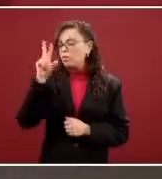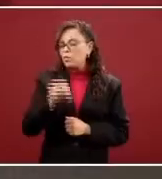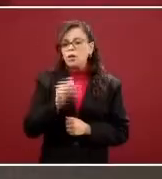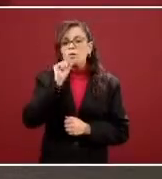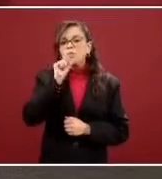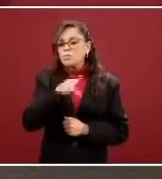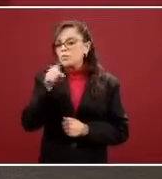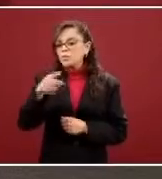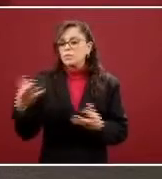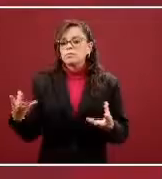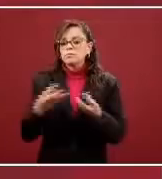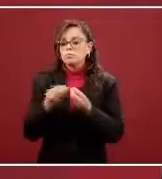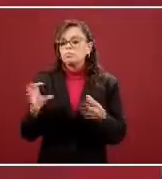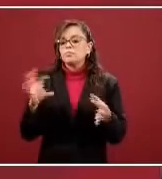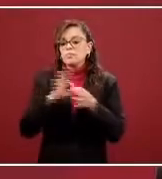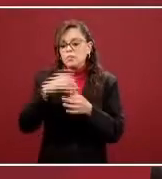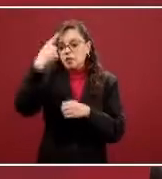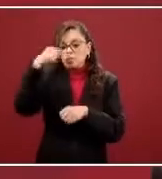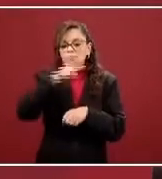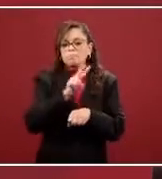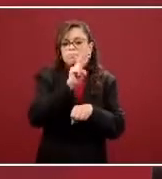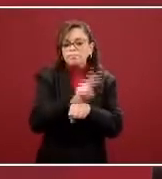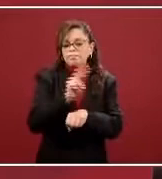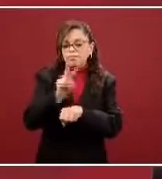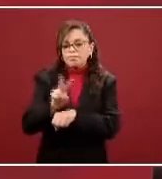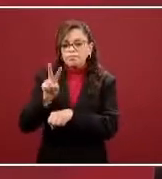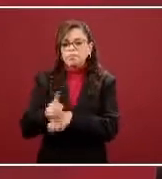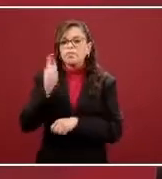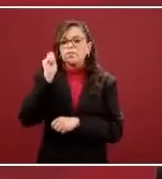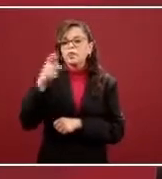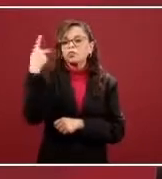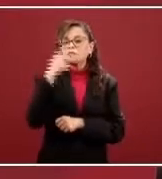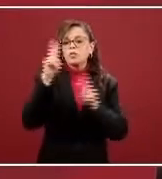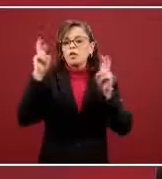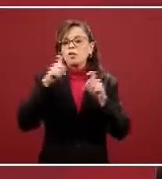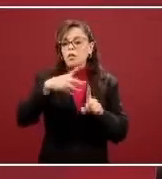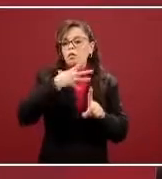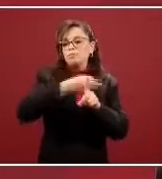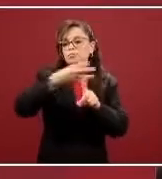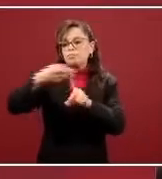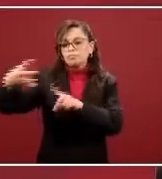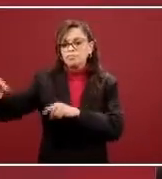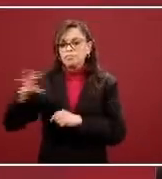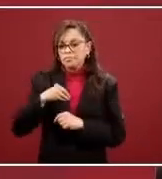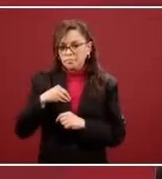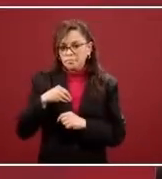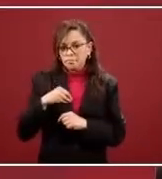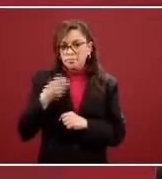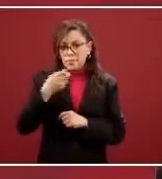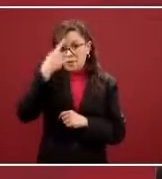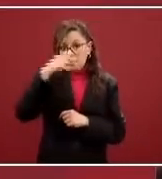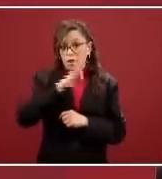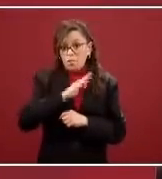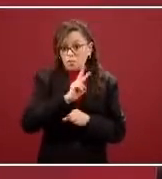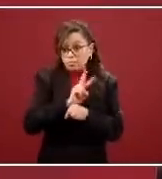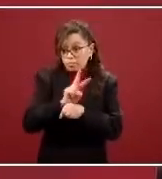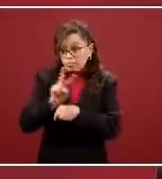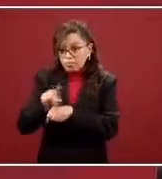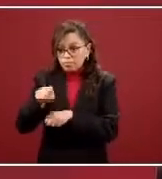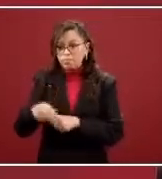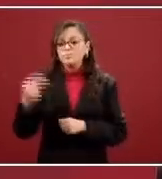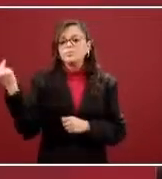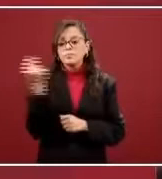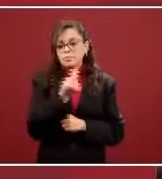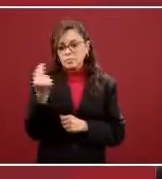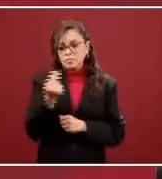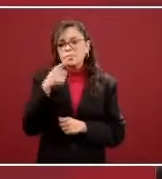Centinela habla del modelo de vigilancia epidemiológica. Para poder llevar a cabo la vigilancia epidemiológica necesitamos el